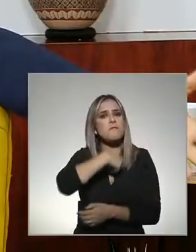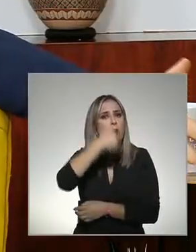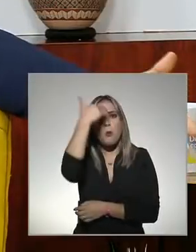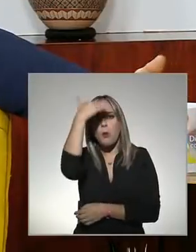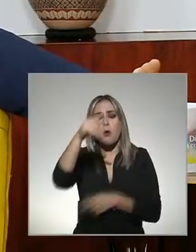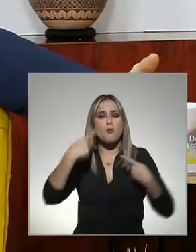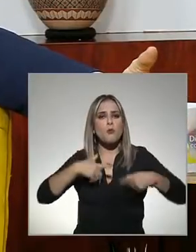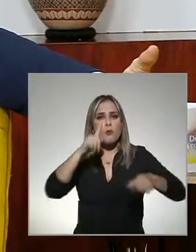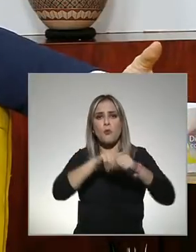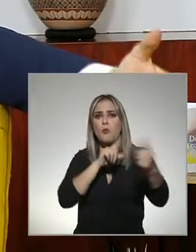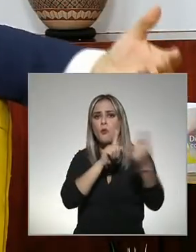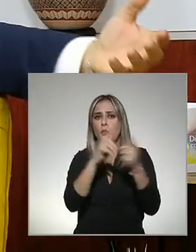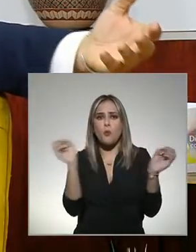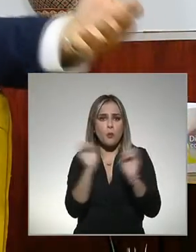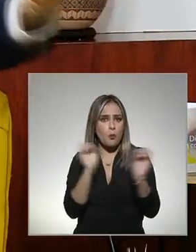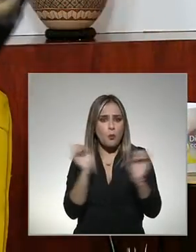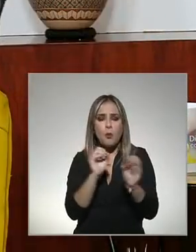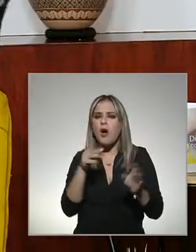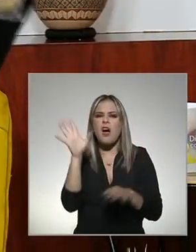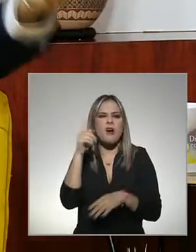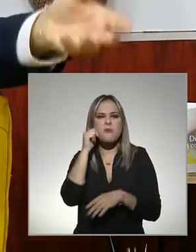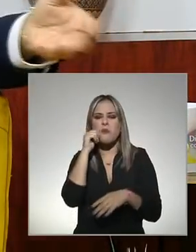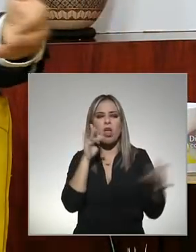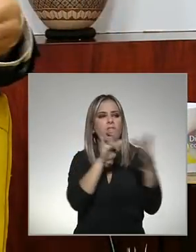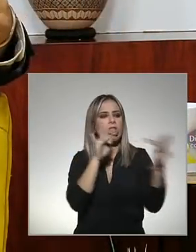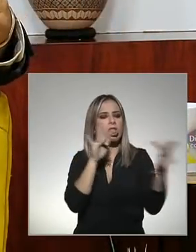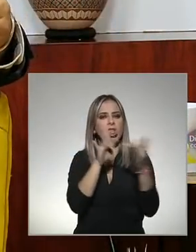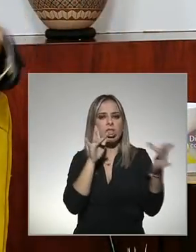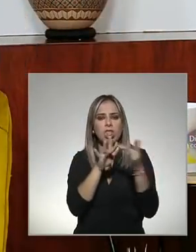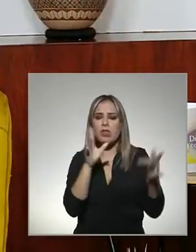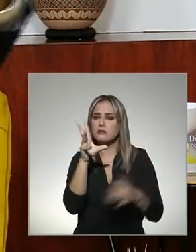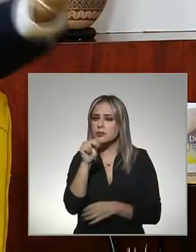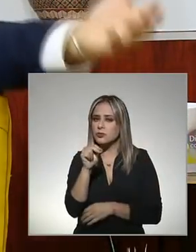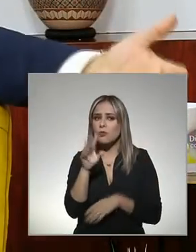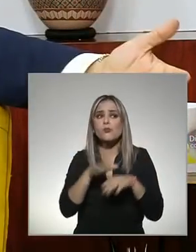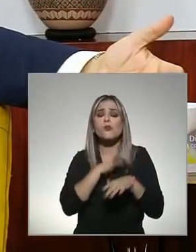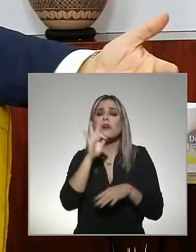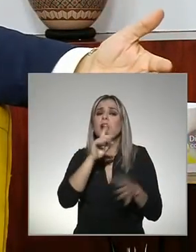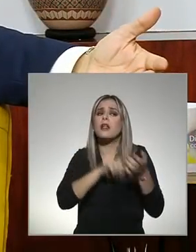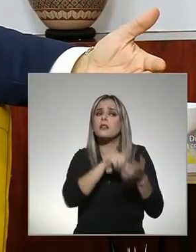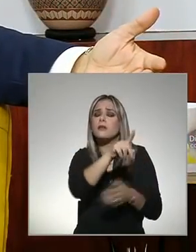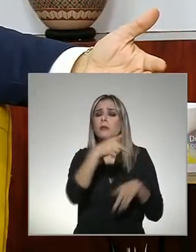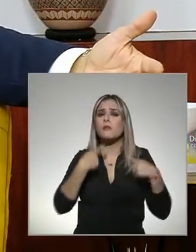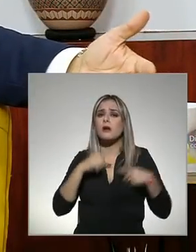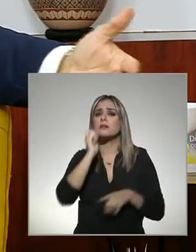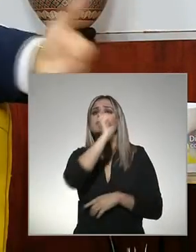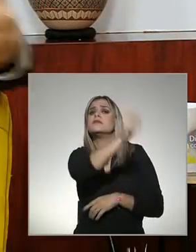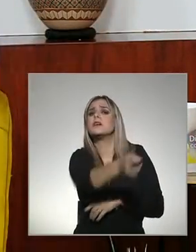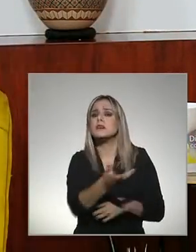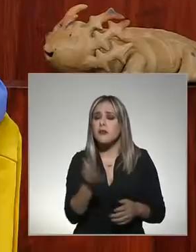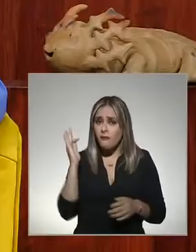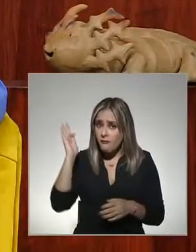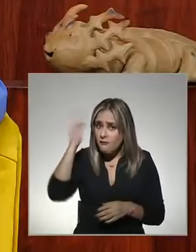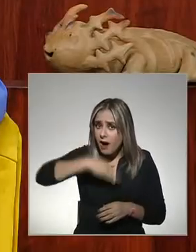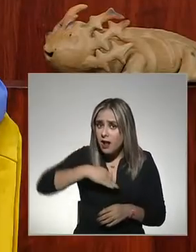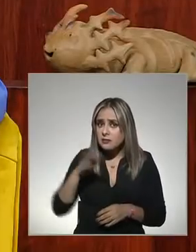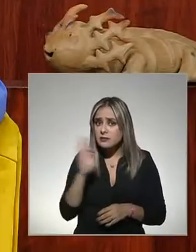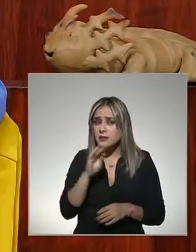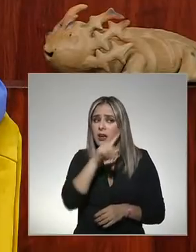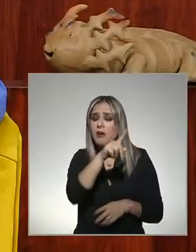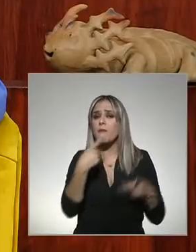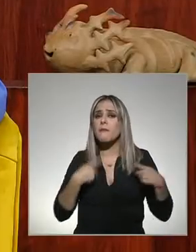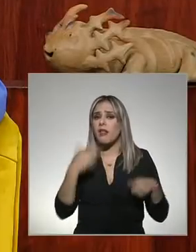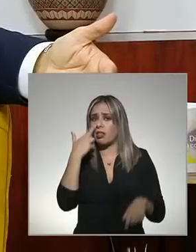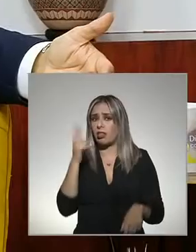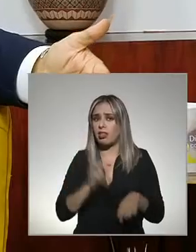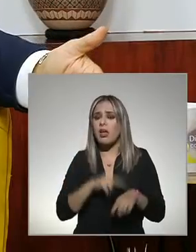real. Porque no puede ser una persona que está suplantando una identidad, puede ser una persona que te dice